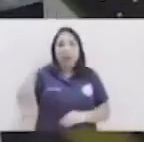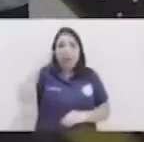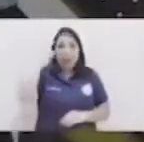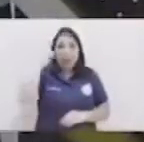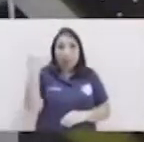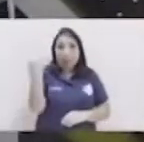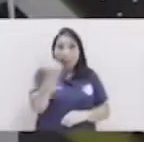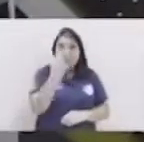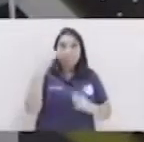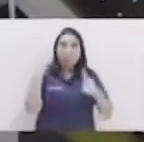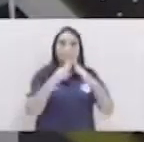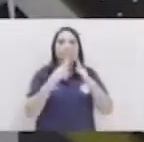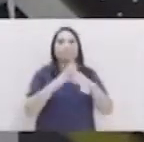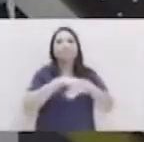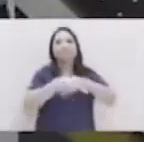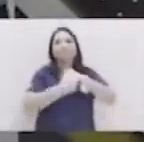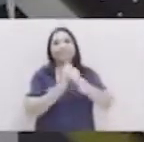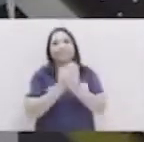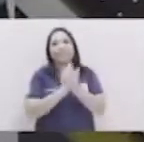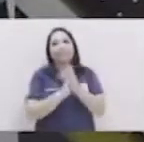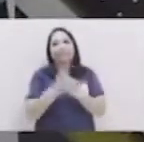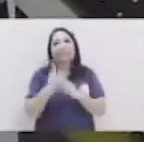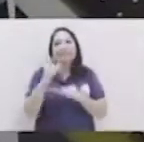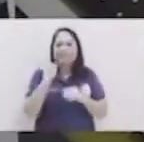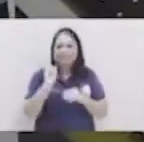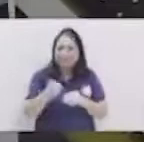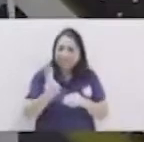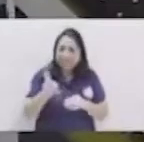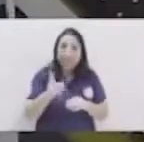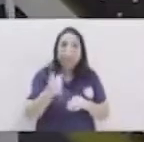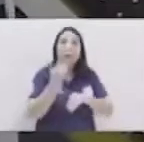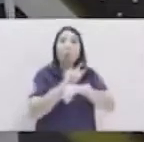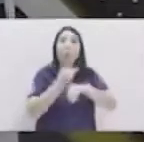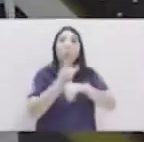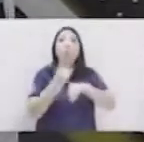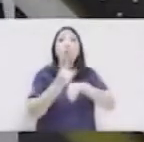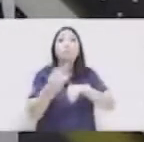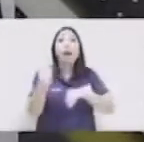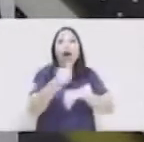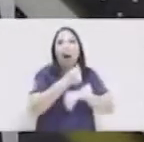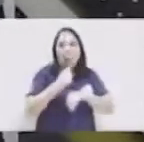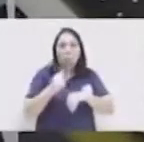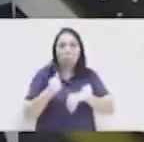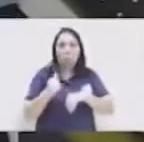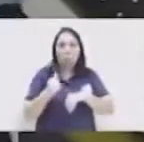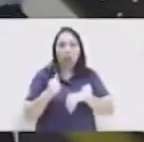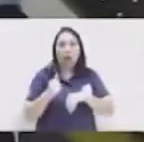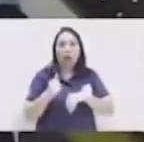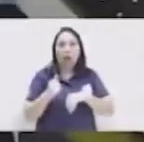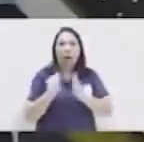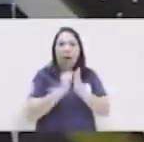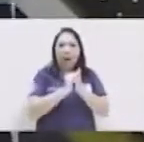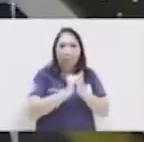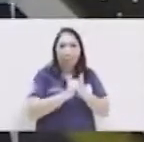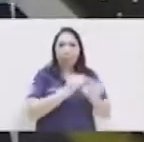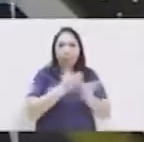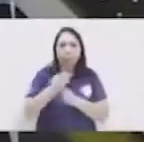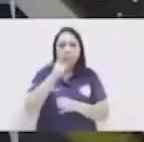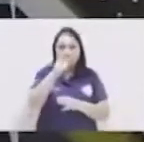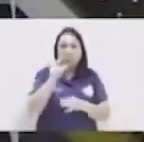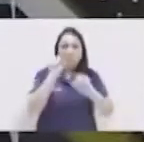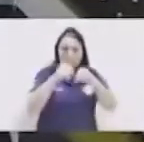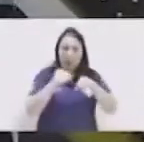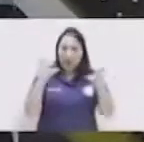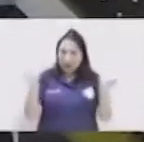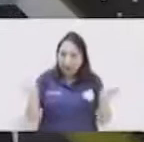Recuerden a todos en casa lavarse muy bien las manos, hacerlo constantemente y utilizar bastante agua y jabón. Marielos, ¿usted podría darnos